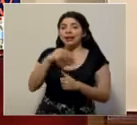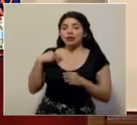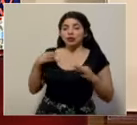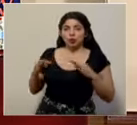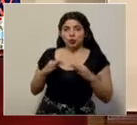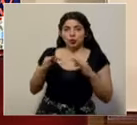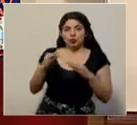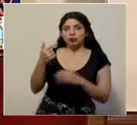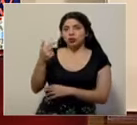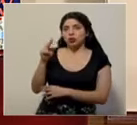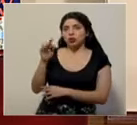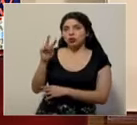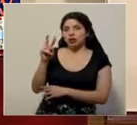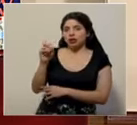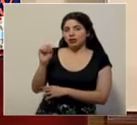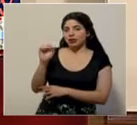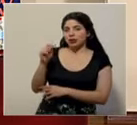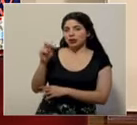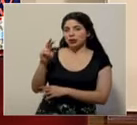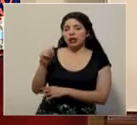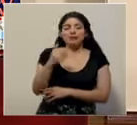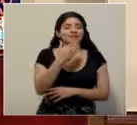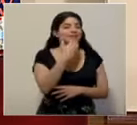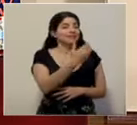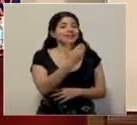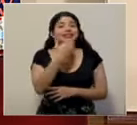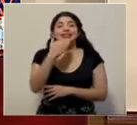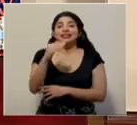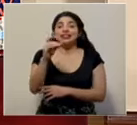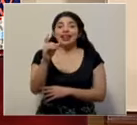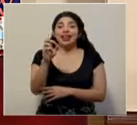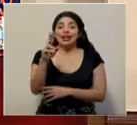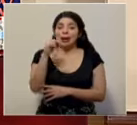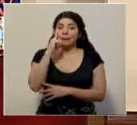Turismo, el señor Gustavo Segura. Gracias, don Edgar, por sus